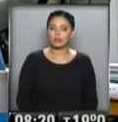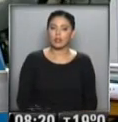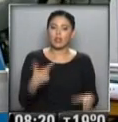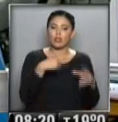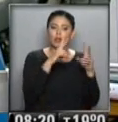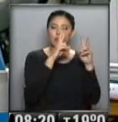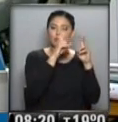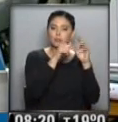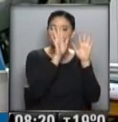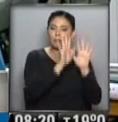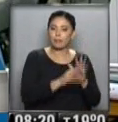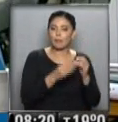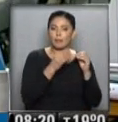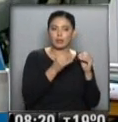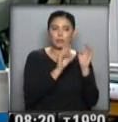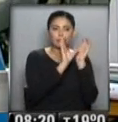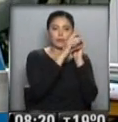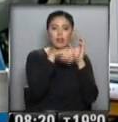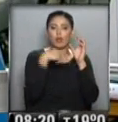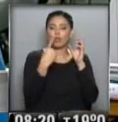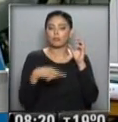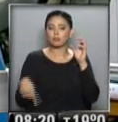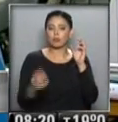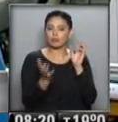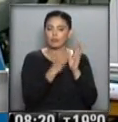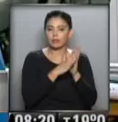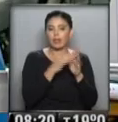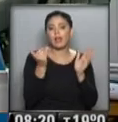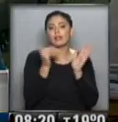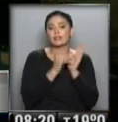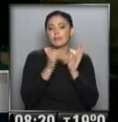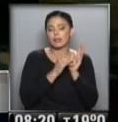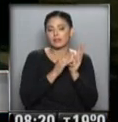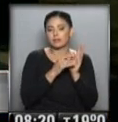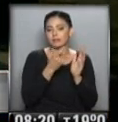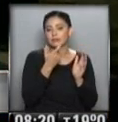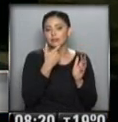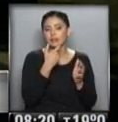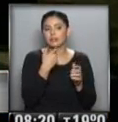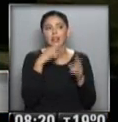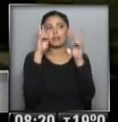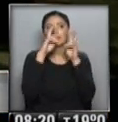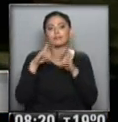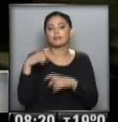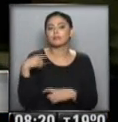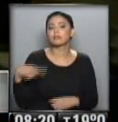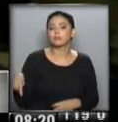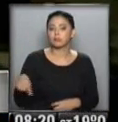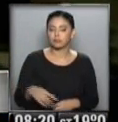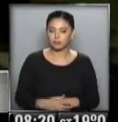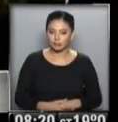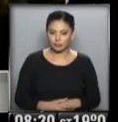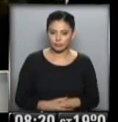configurado para poder ser usado con diferentes instrumentos. Depende de lo que vaya el estudio que vaya a realizar el